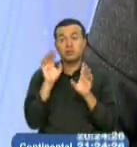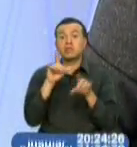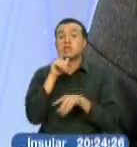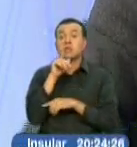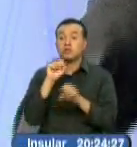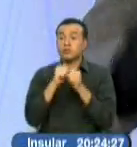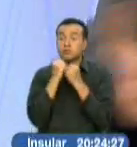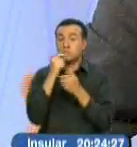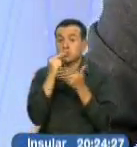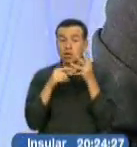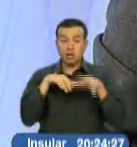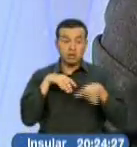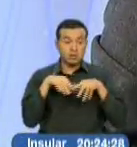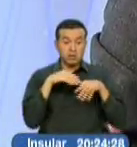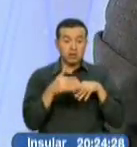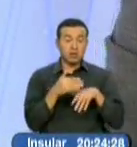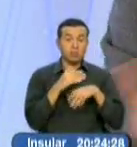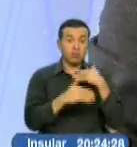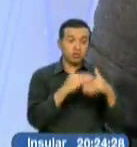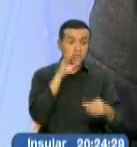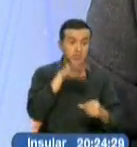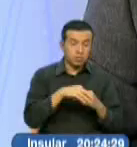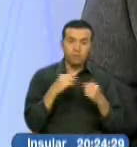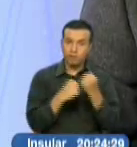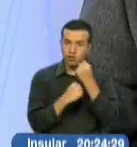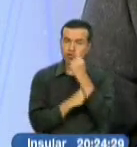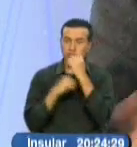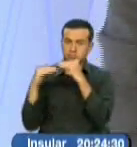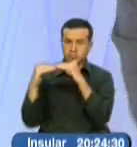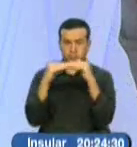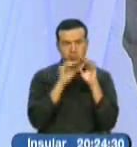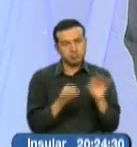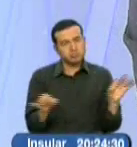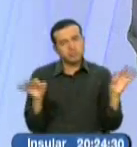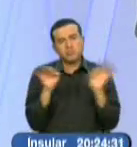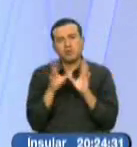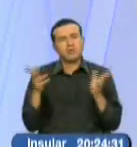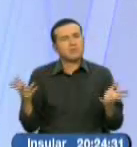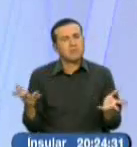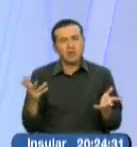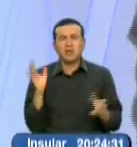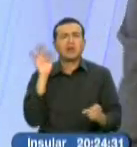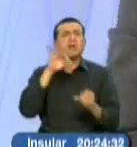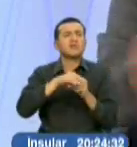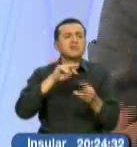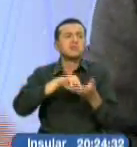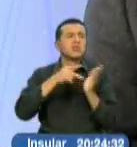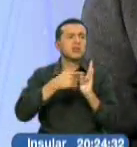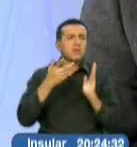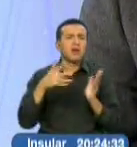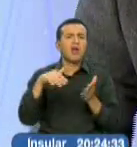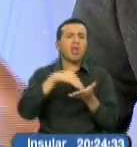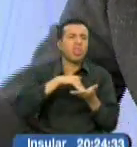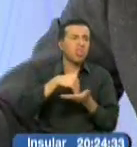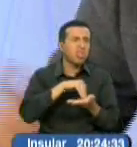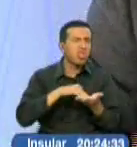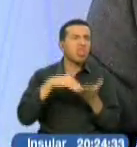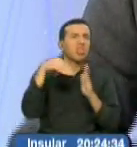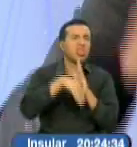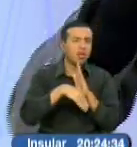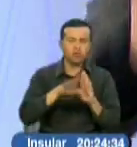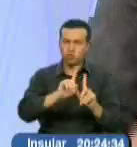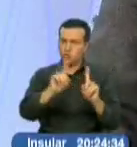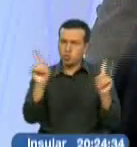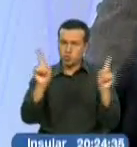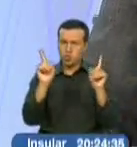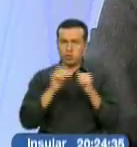sociedad con respecto a que un proceso electoral termine fortaleciendo la democracia. No puede ser que ir a elecciones signifique debilitar a la democracia. Yo creo que